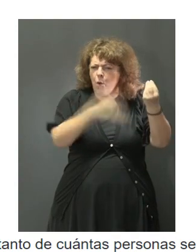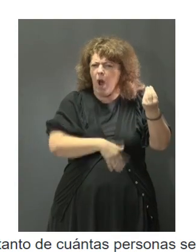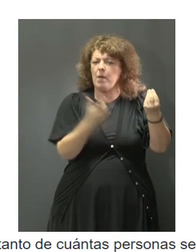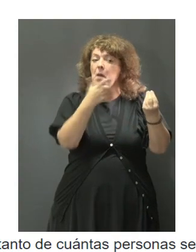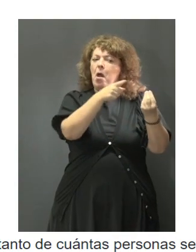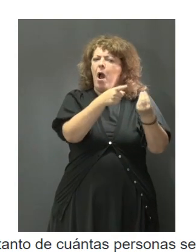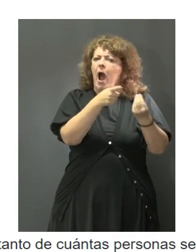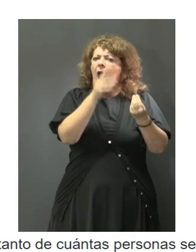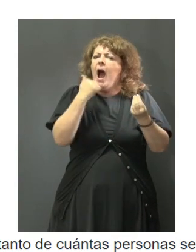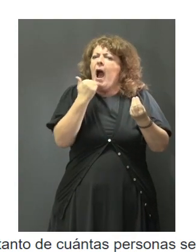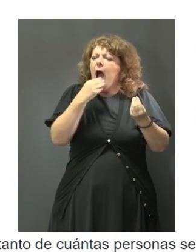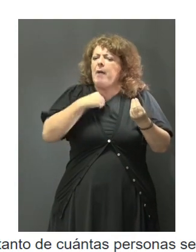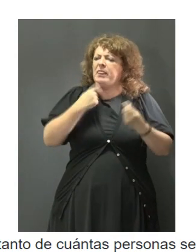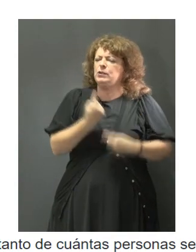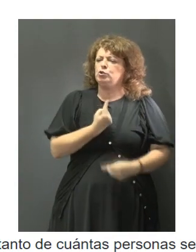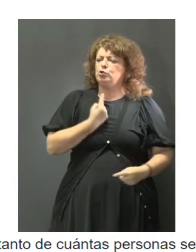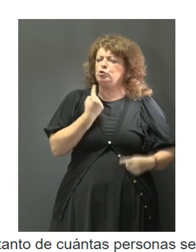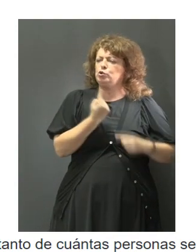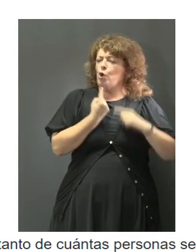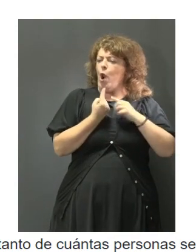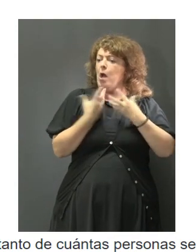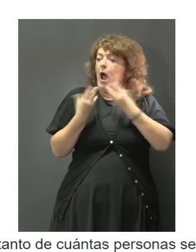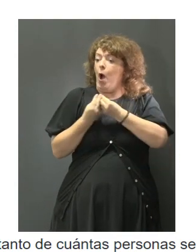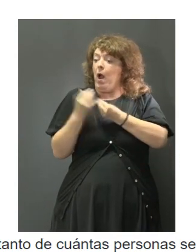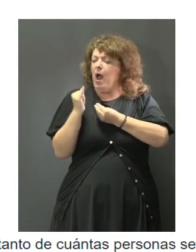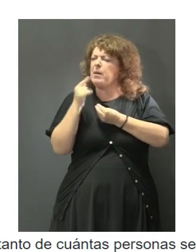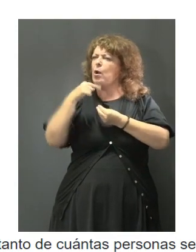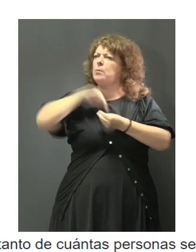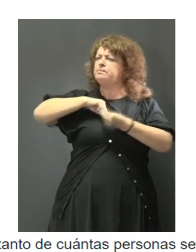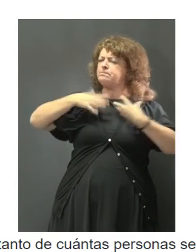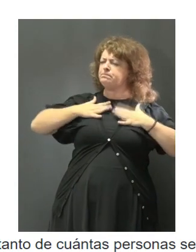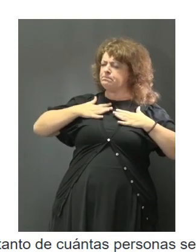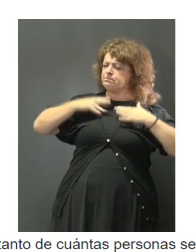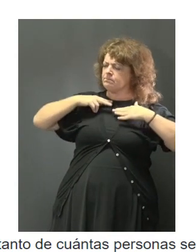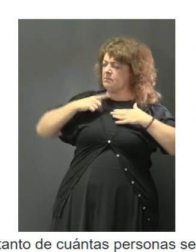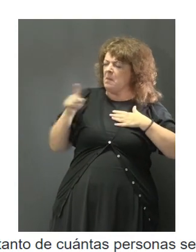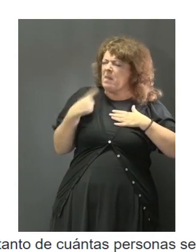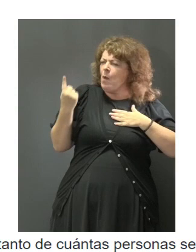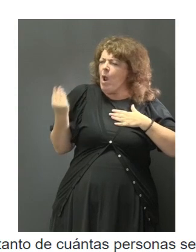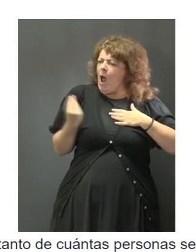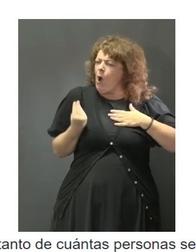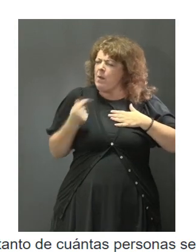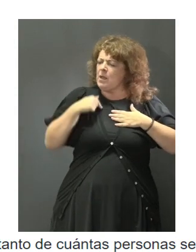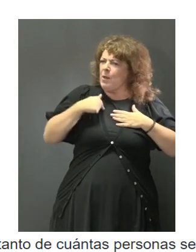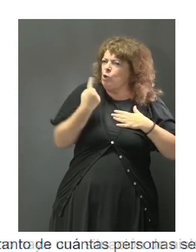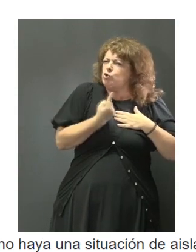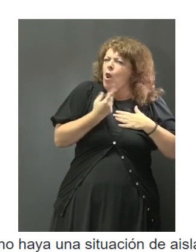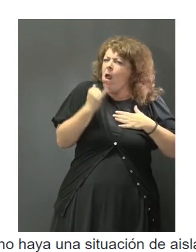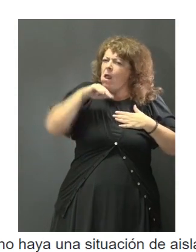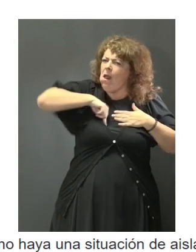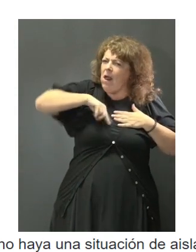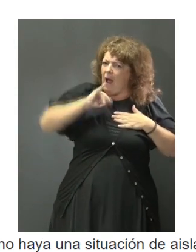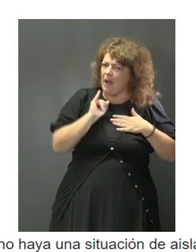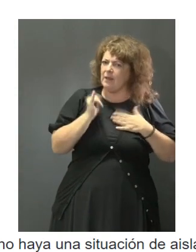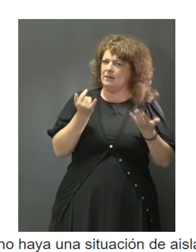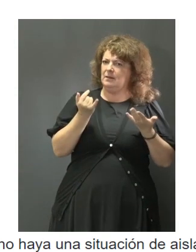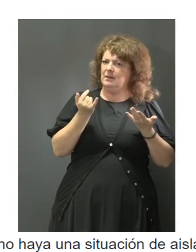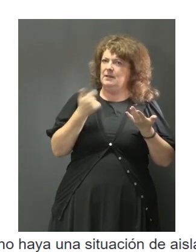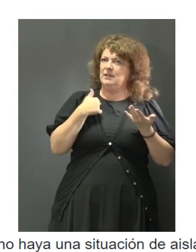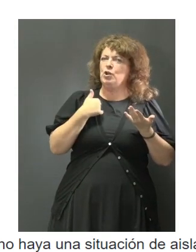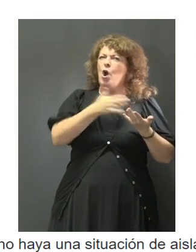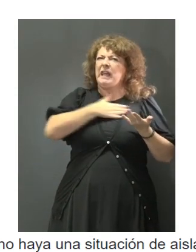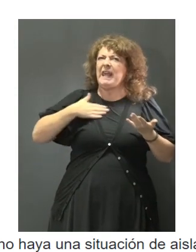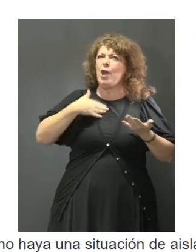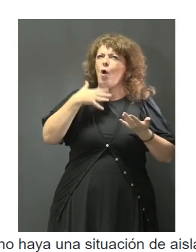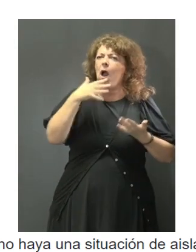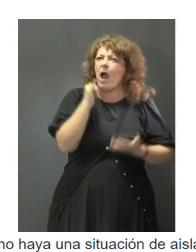estar acompañada, pero la vivencia sea de soledad, cuando hay esa discrepancia entre lo que me gustaría tener y lo que